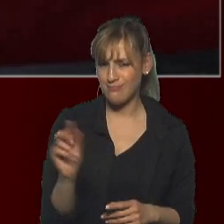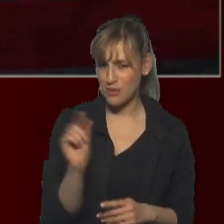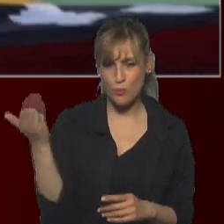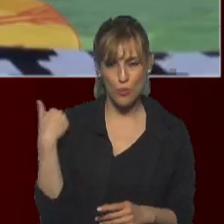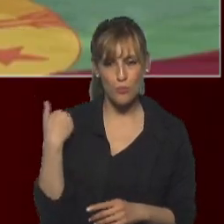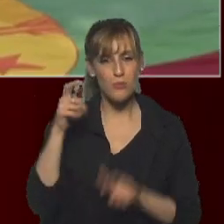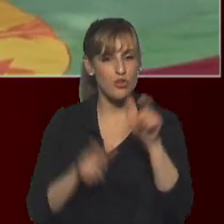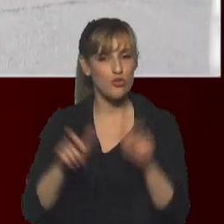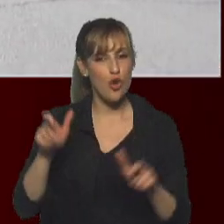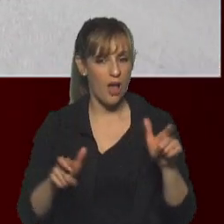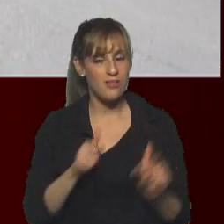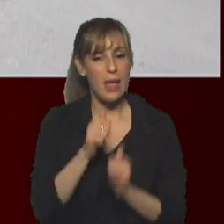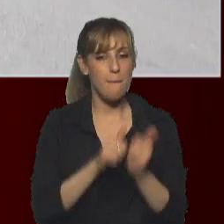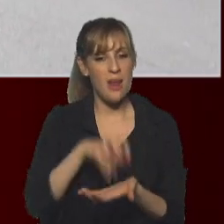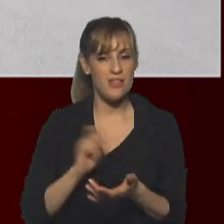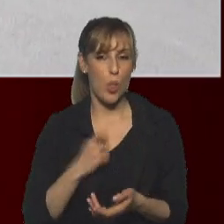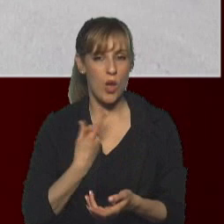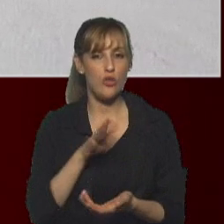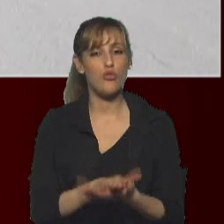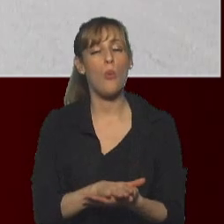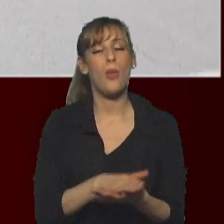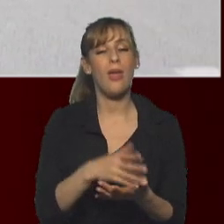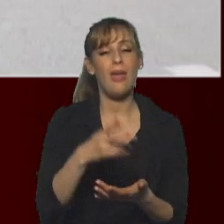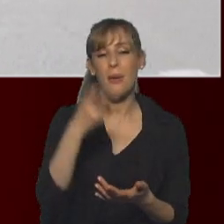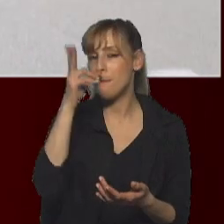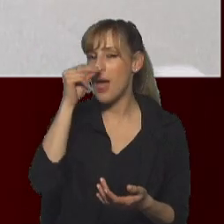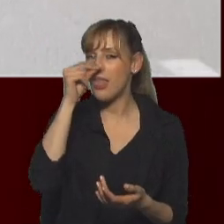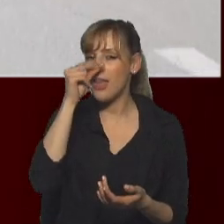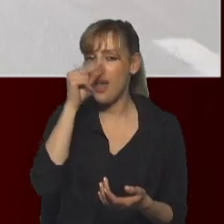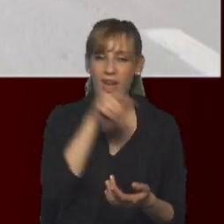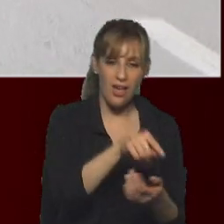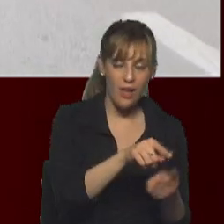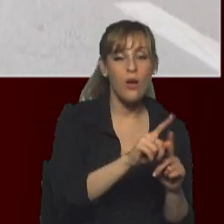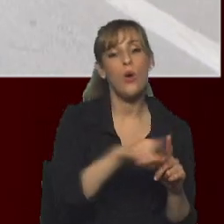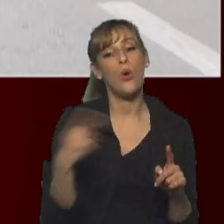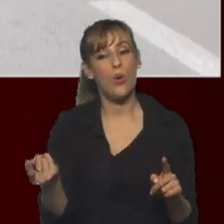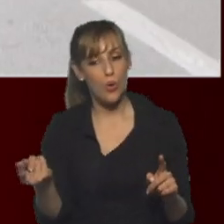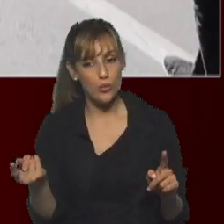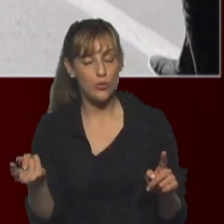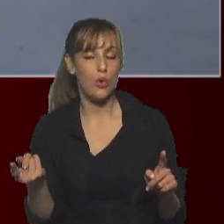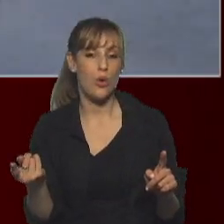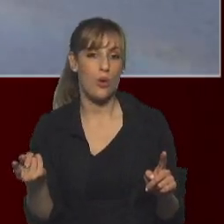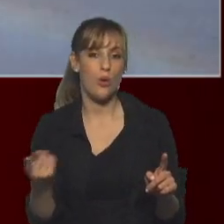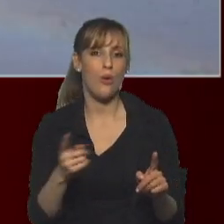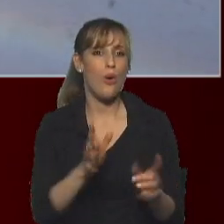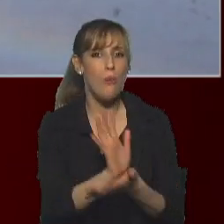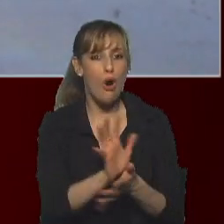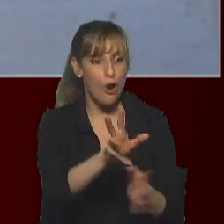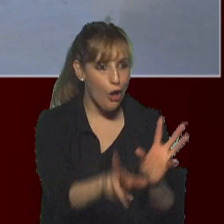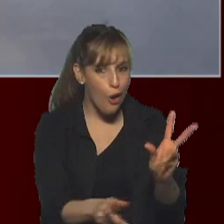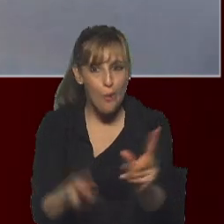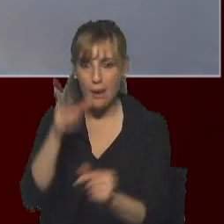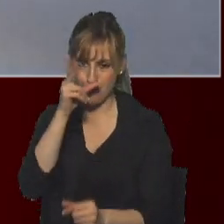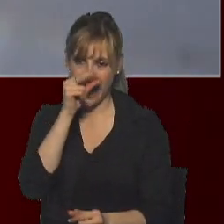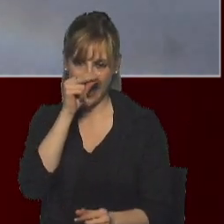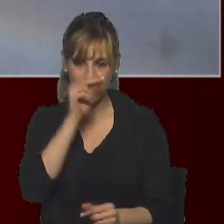empresarios forestales ligados al robo de madera, a funcionarios del Estado, de carabineros ligados al robo de madera. Ha empezado a